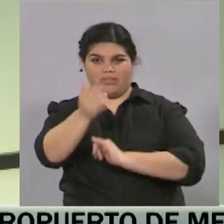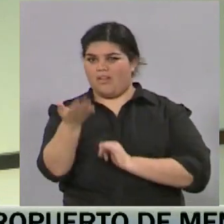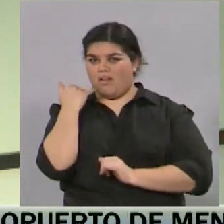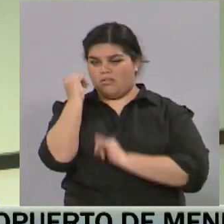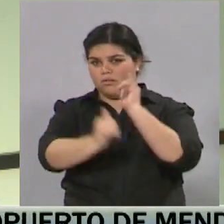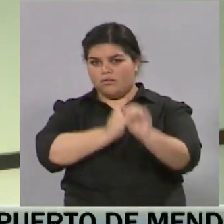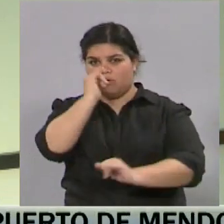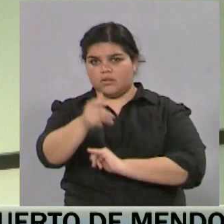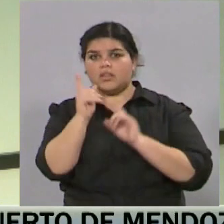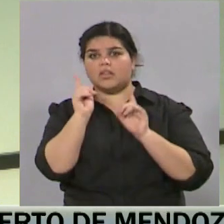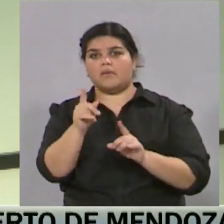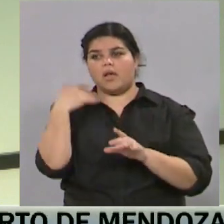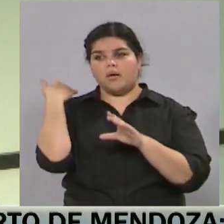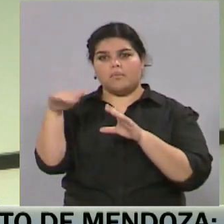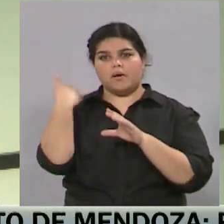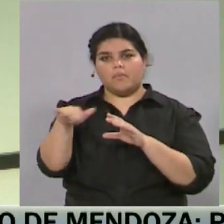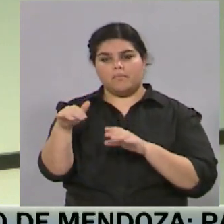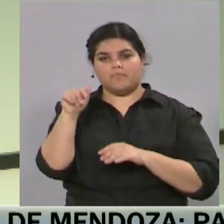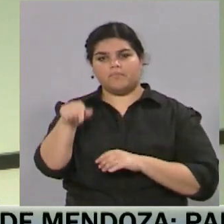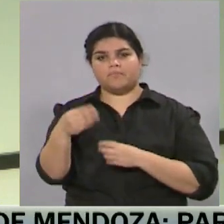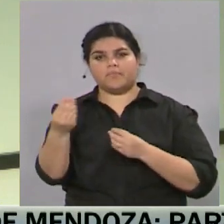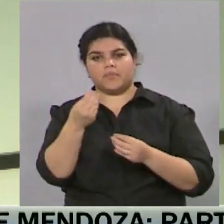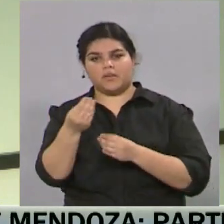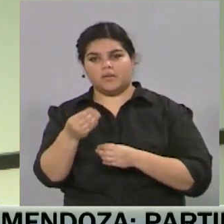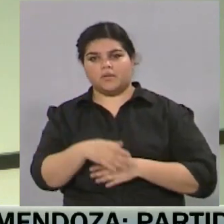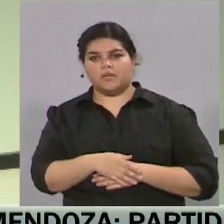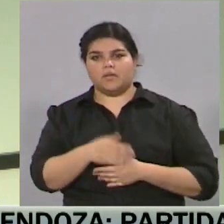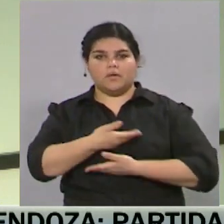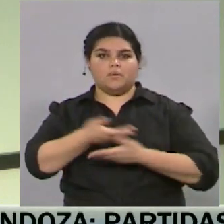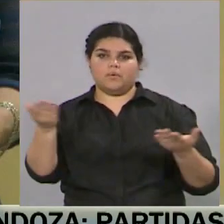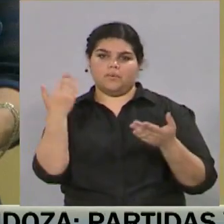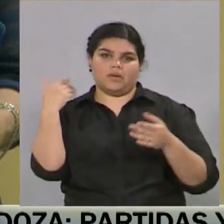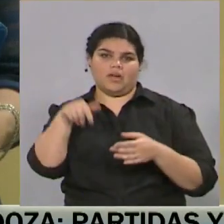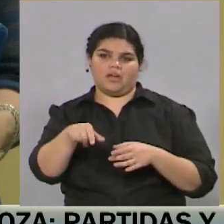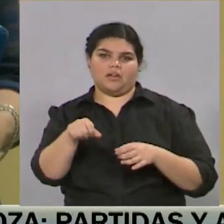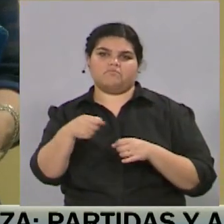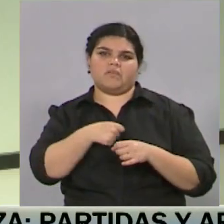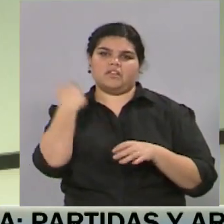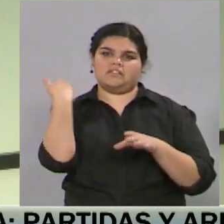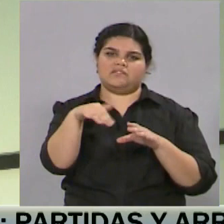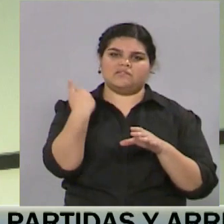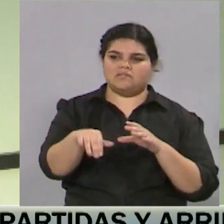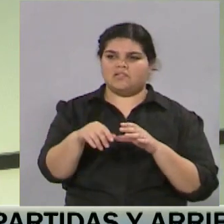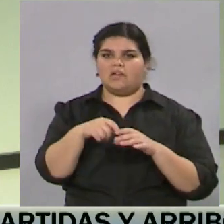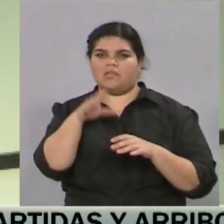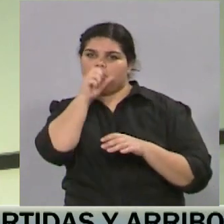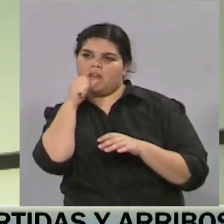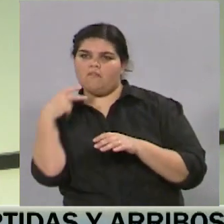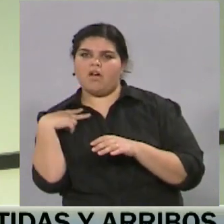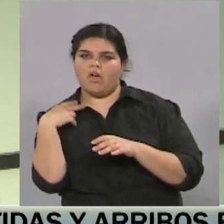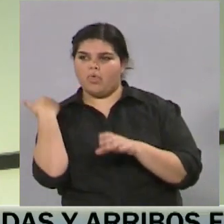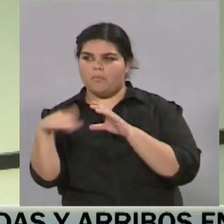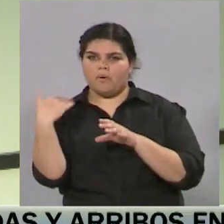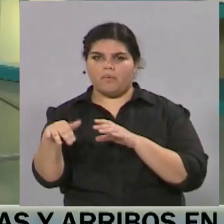emisión de pornografía a través de los medios electrónicos, vía mail, vía chat, le mandaba situaciones que